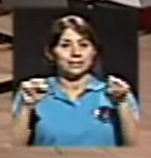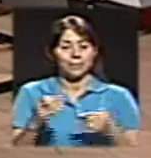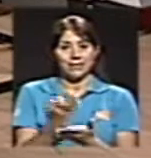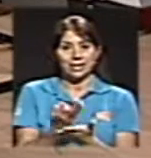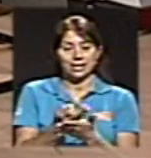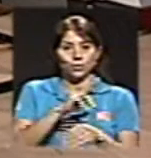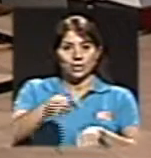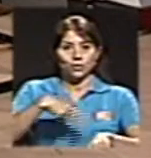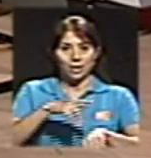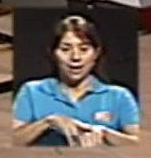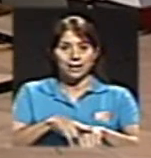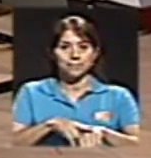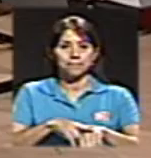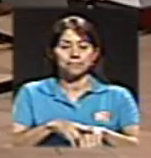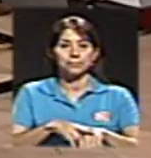financiero nacional